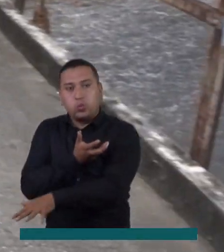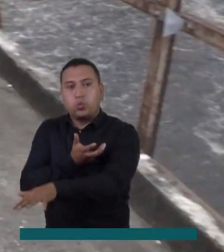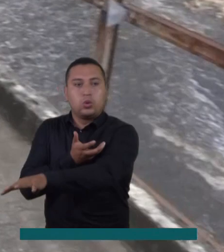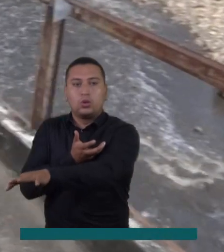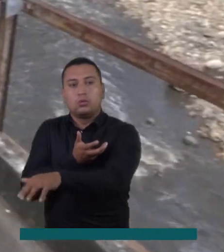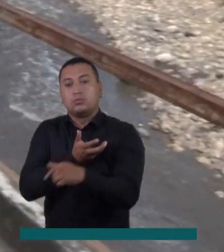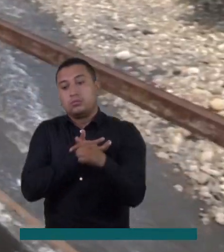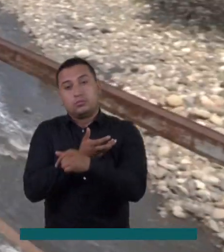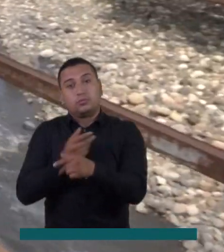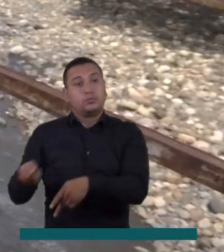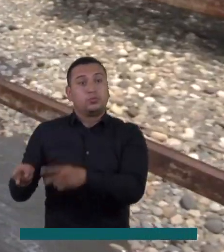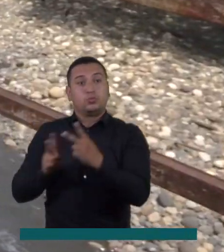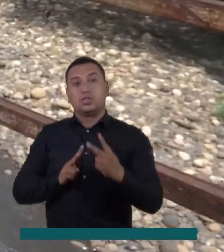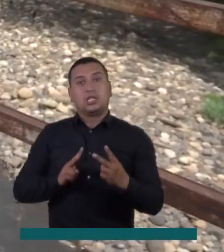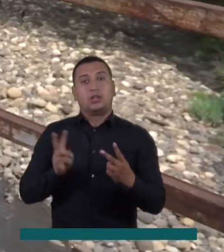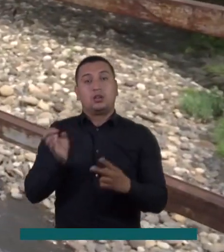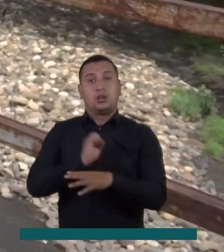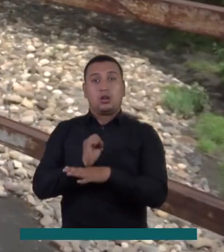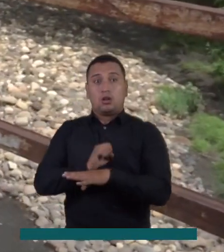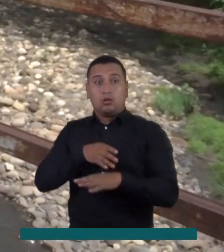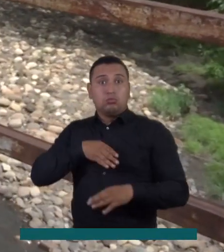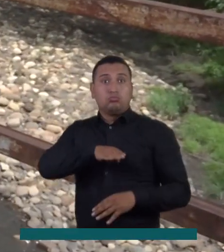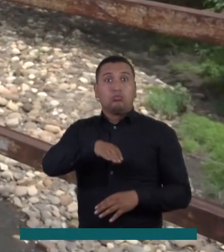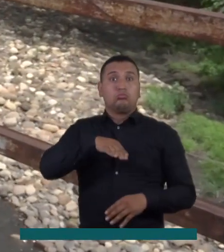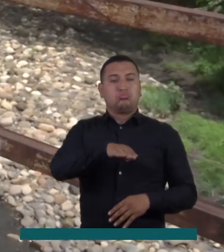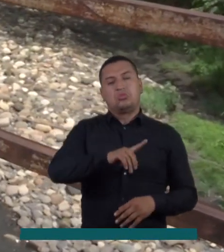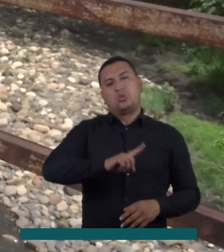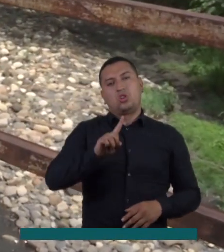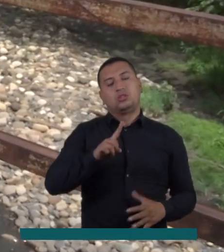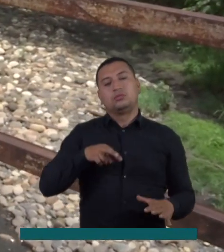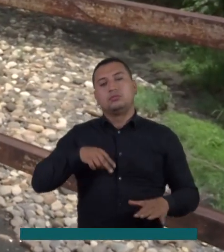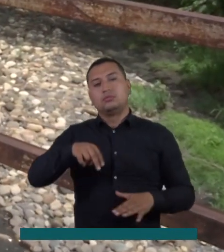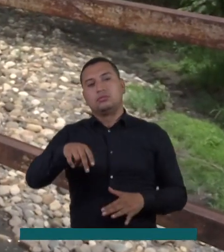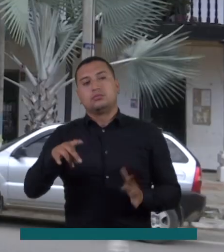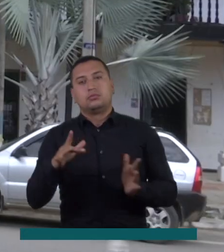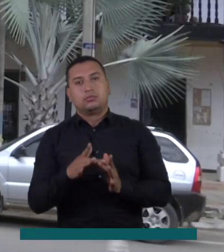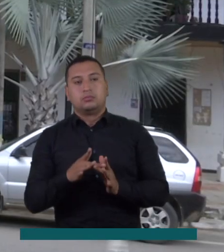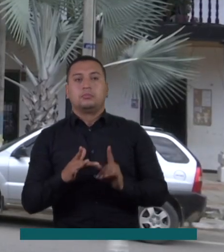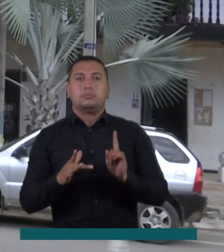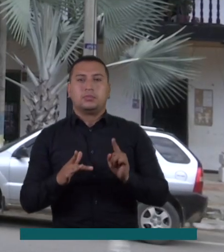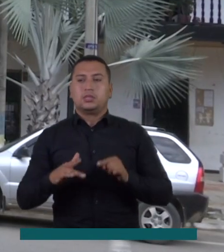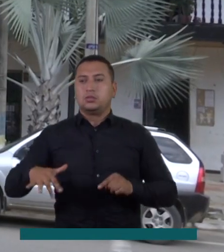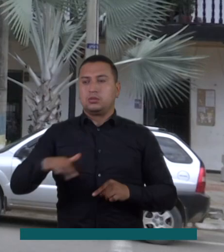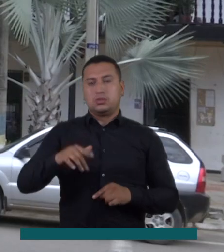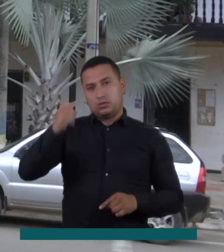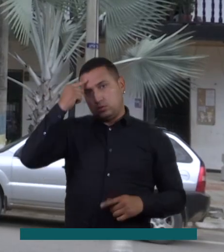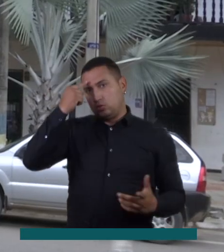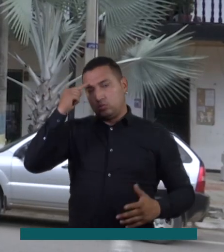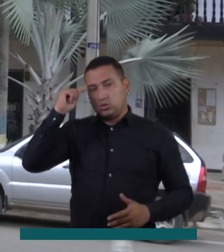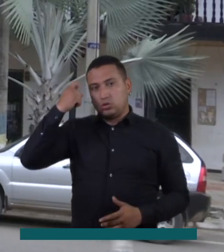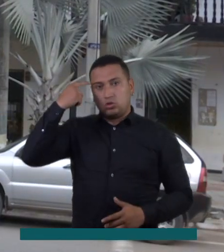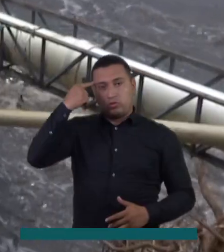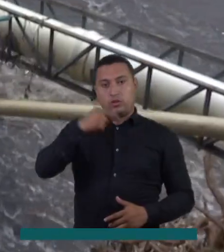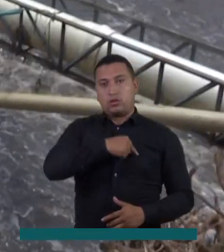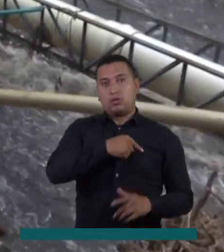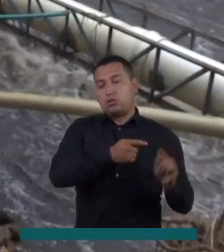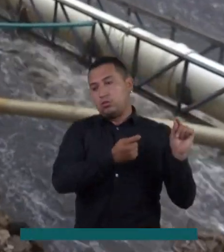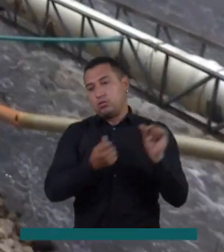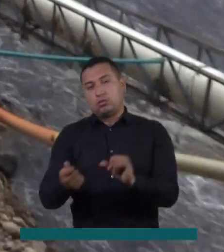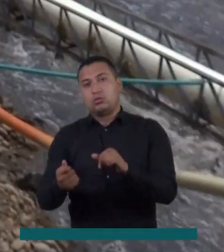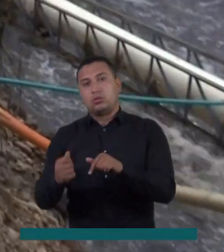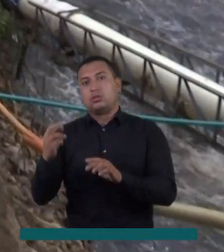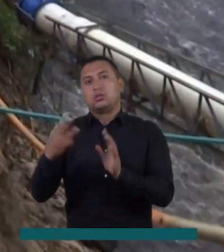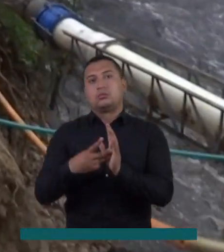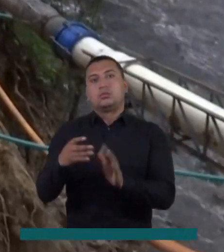se usa para el tránsito vehicular, la destructura es un patrimonio cultural del departamento. Por esta razón, la gobernación invertirá 3 mil millones de pesos